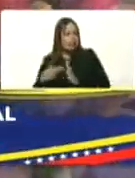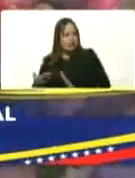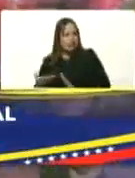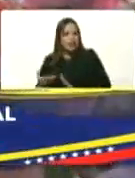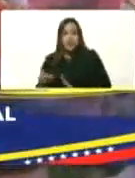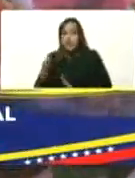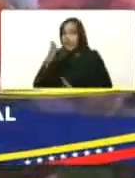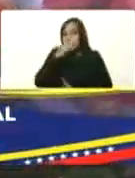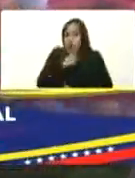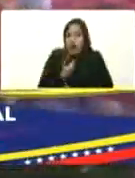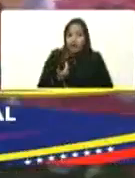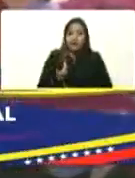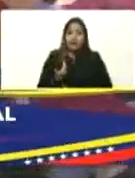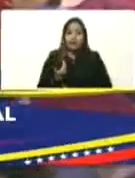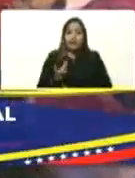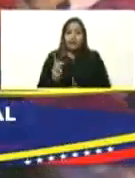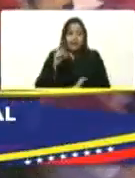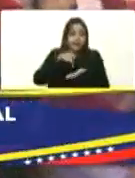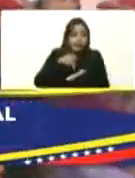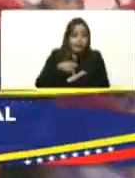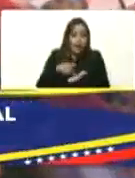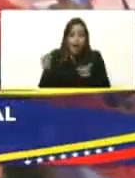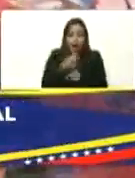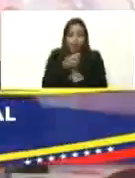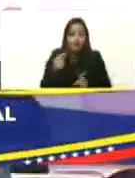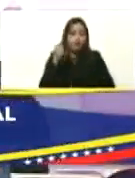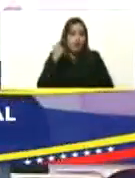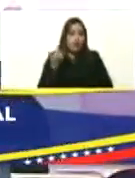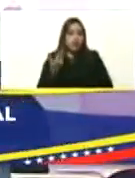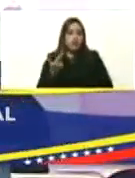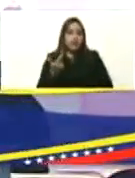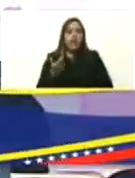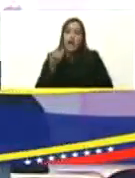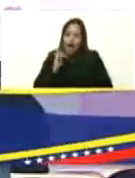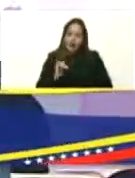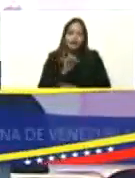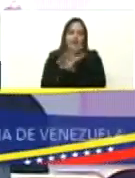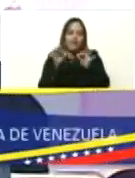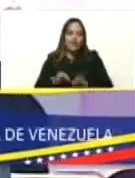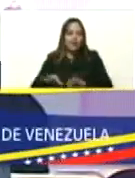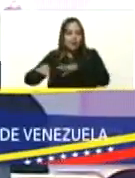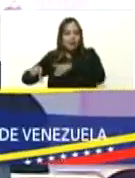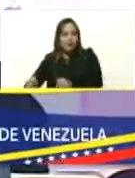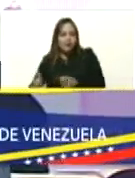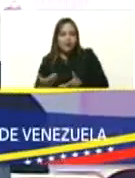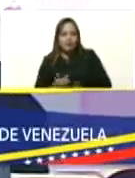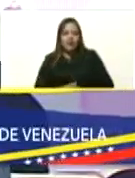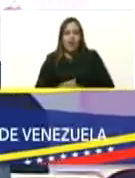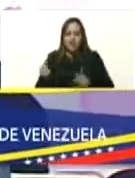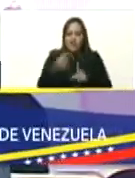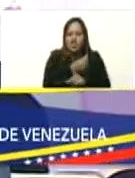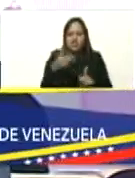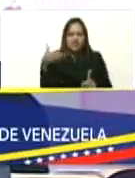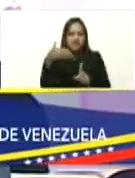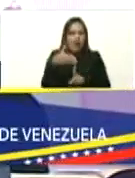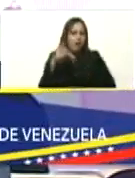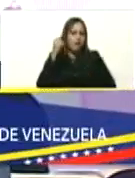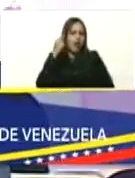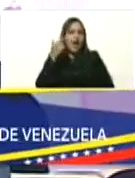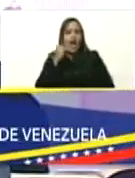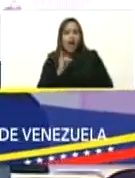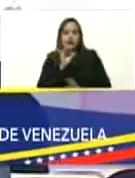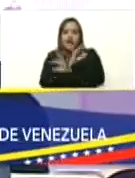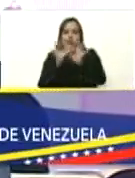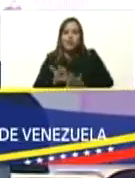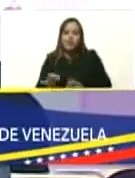no esté presente este fenómeno, que es un fenómeno expresión del modelo capitalista. La violencia contra las mujeres responde a un